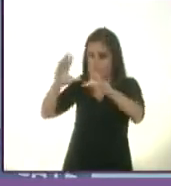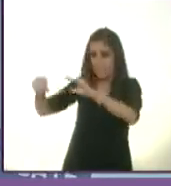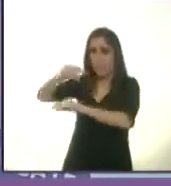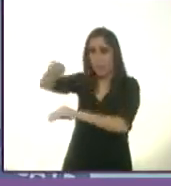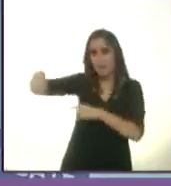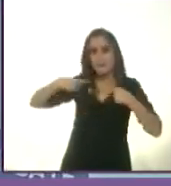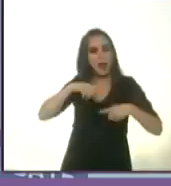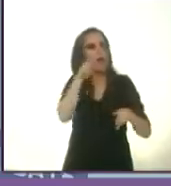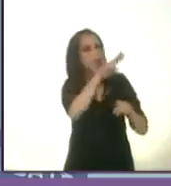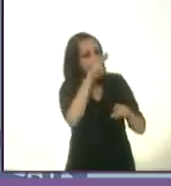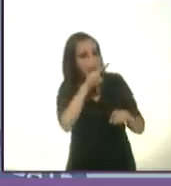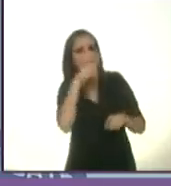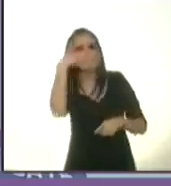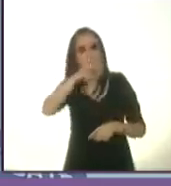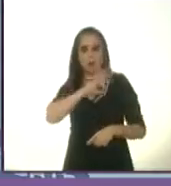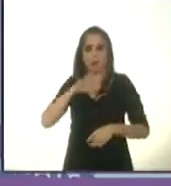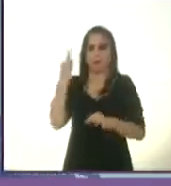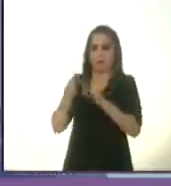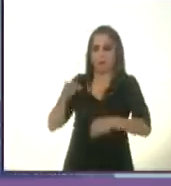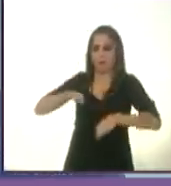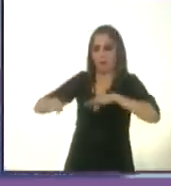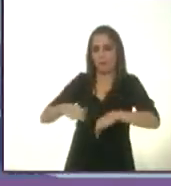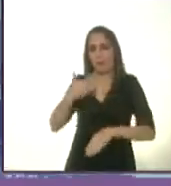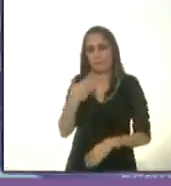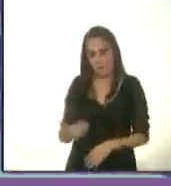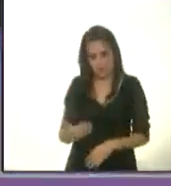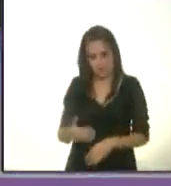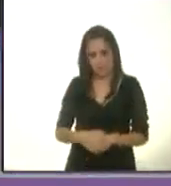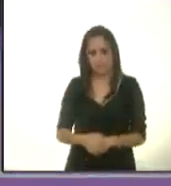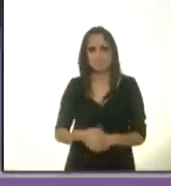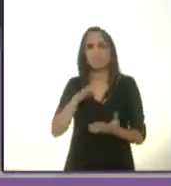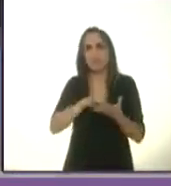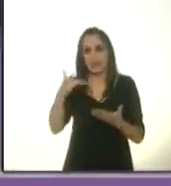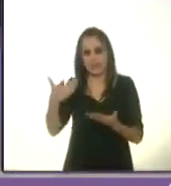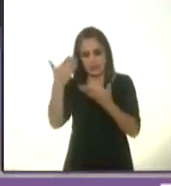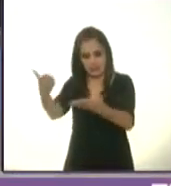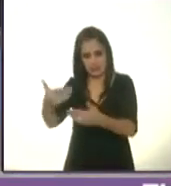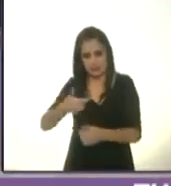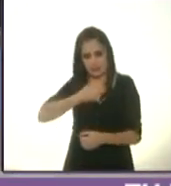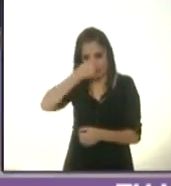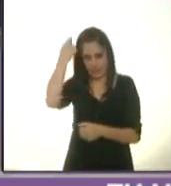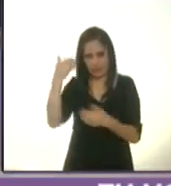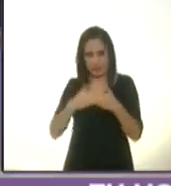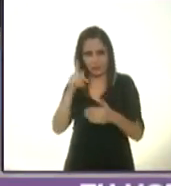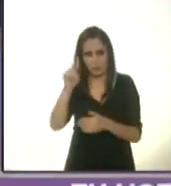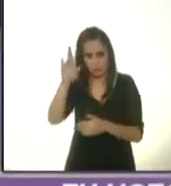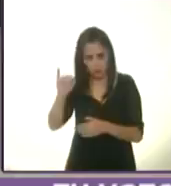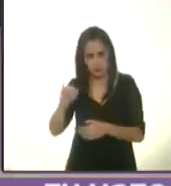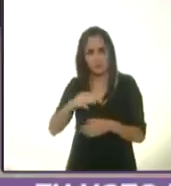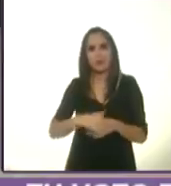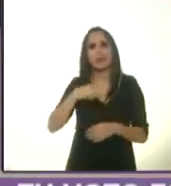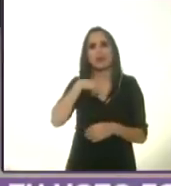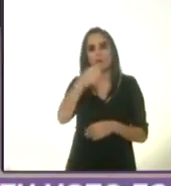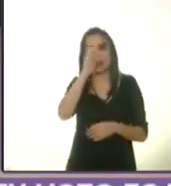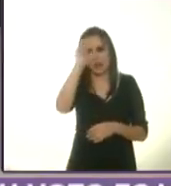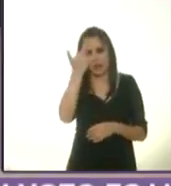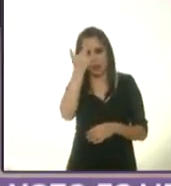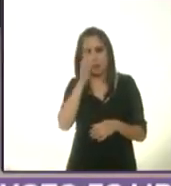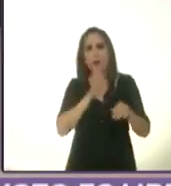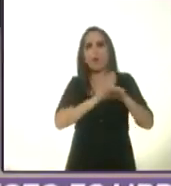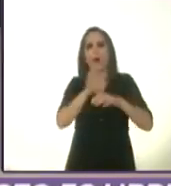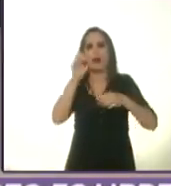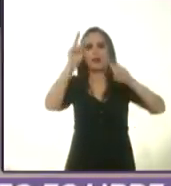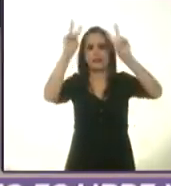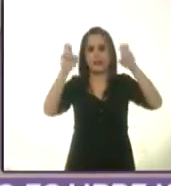para que puedan cumplir con sus servicios muchísimas gracias candidata purificación carpinteyro le recuerdo los subtemas a los